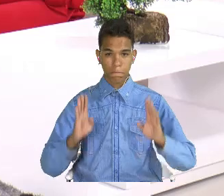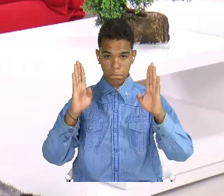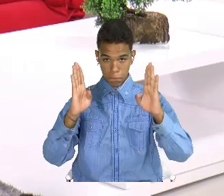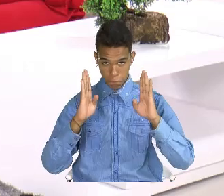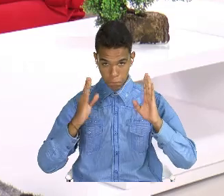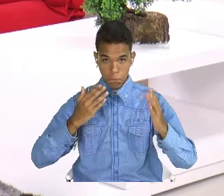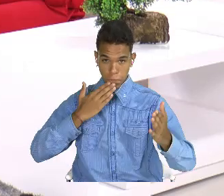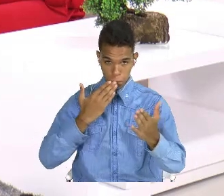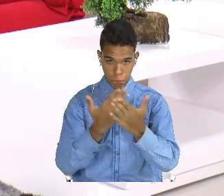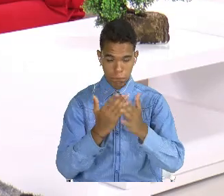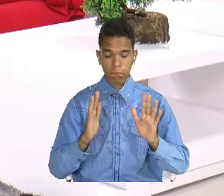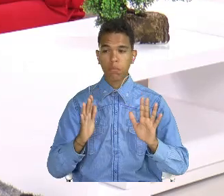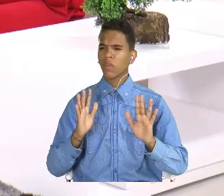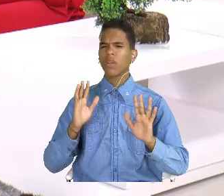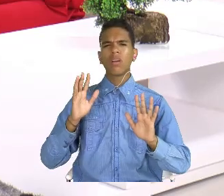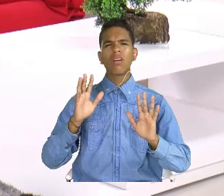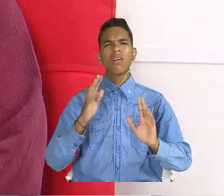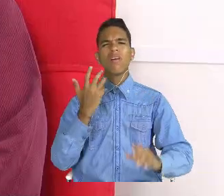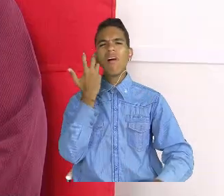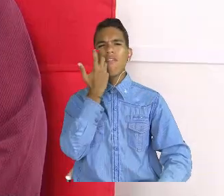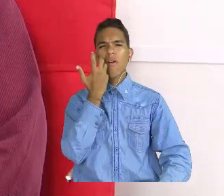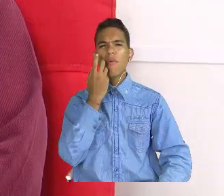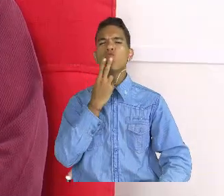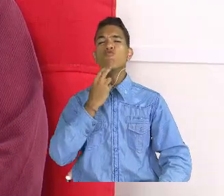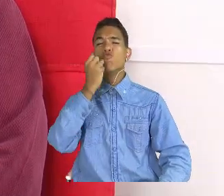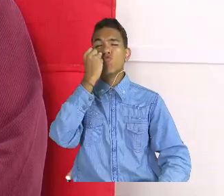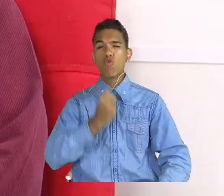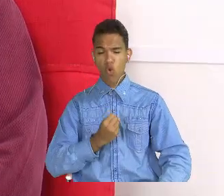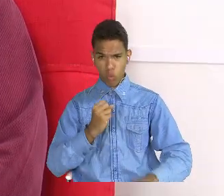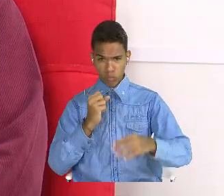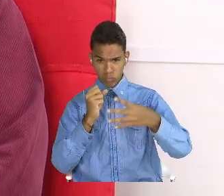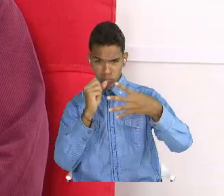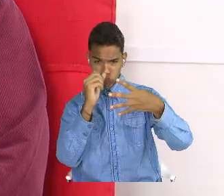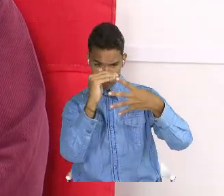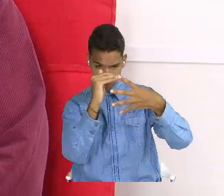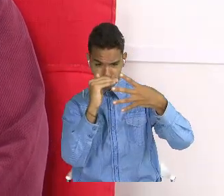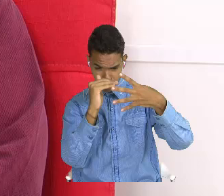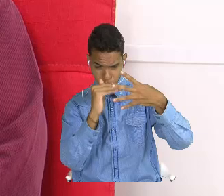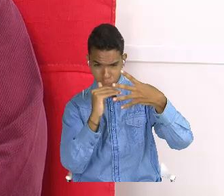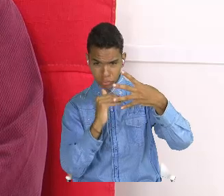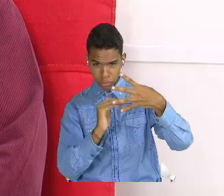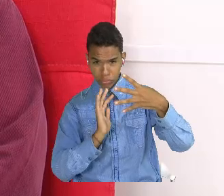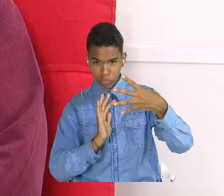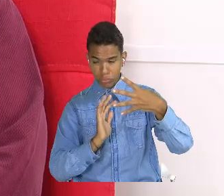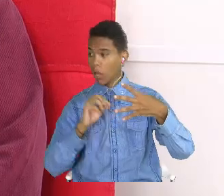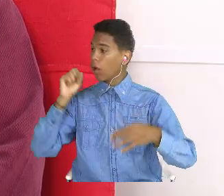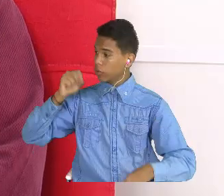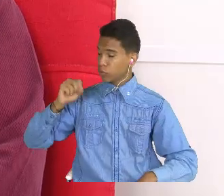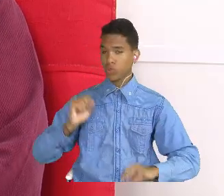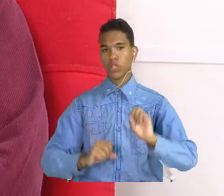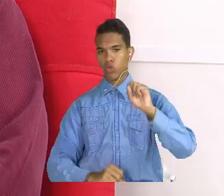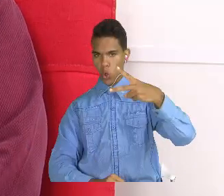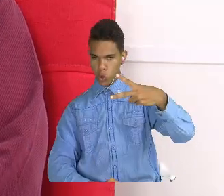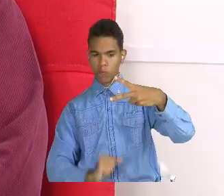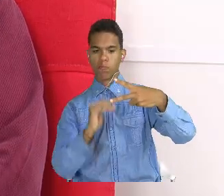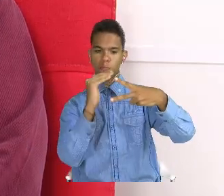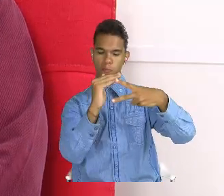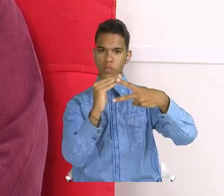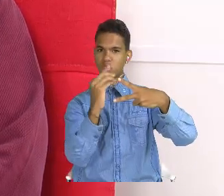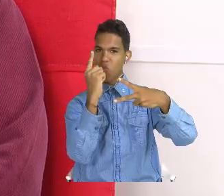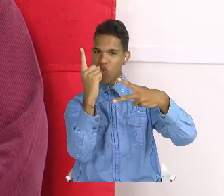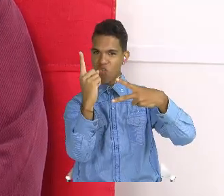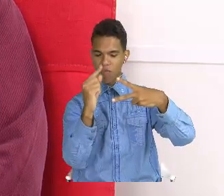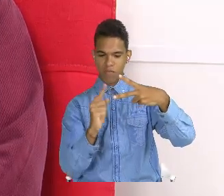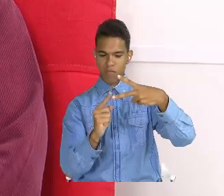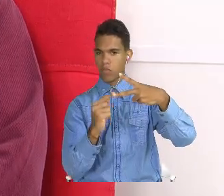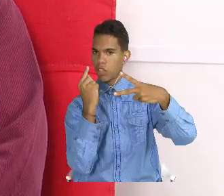la diabetes básicamente se clasifican en las diabetes tipo 1 y en las diabetes tipo 2. Okay. Las diabetes tipo 1